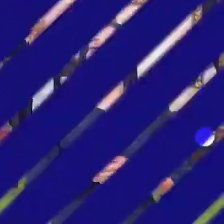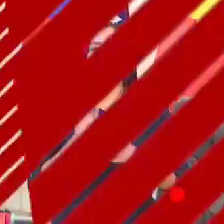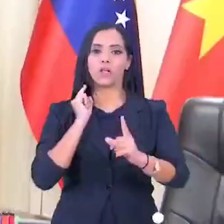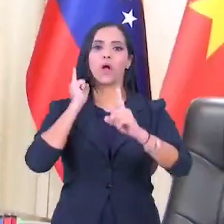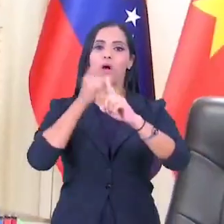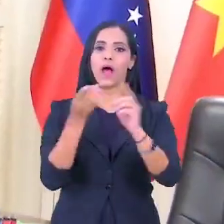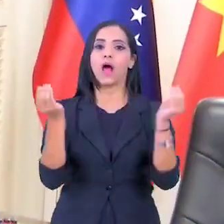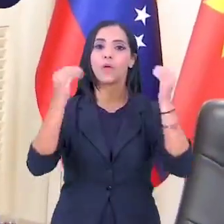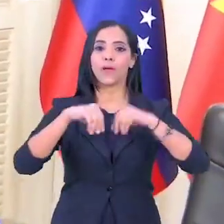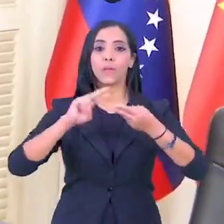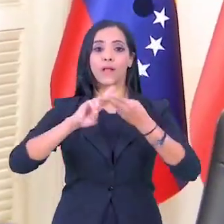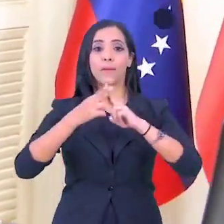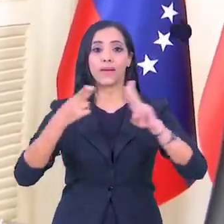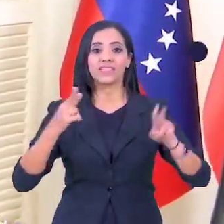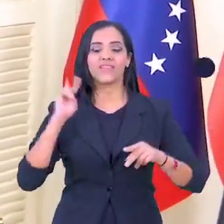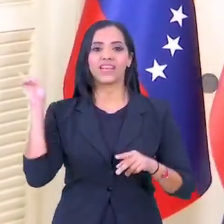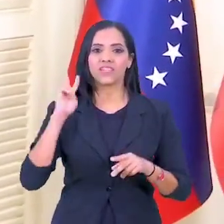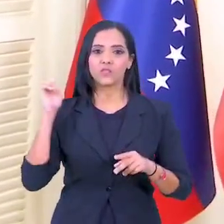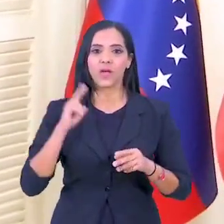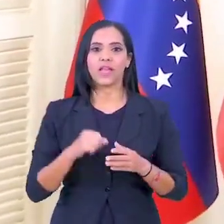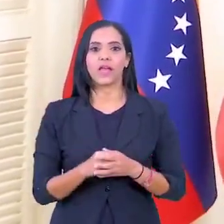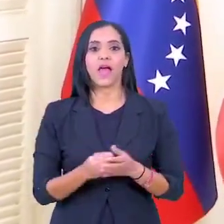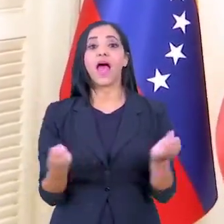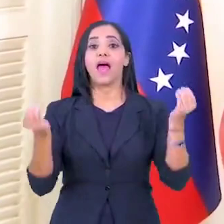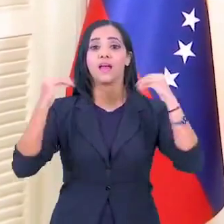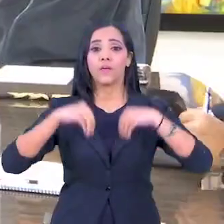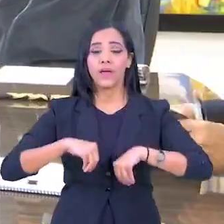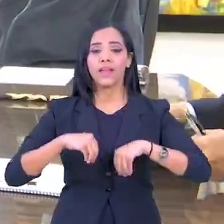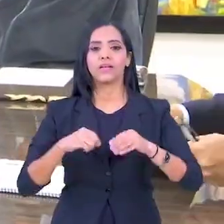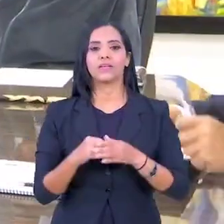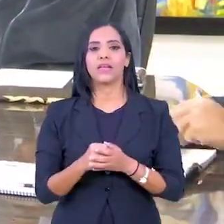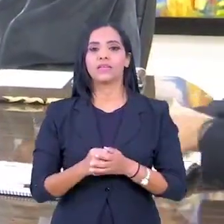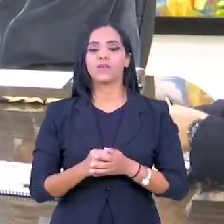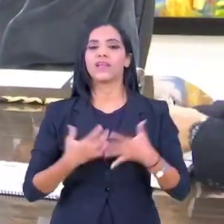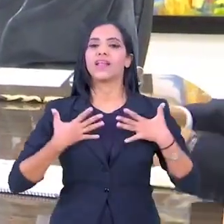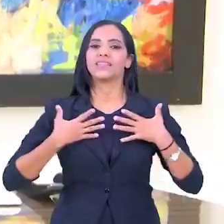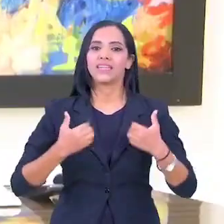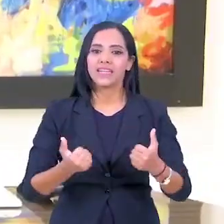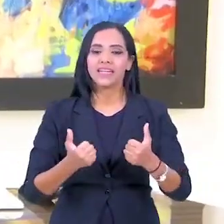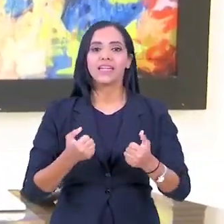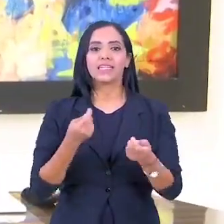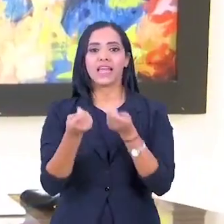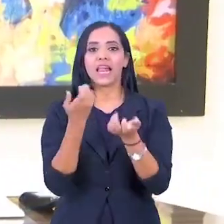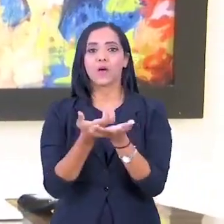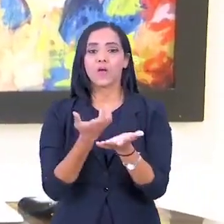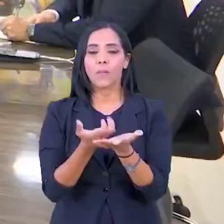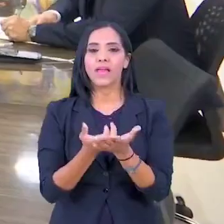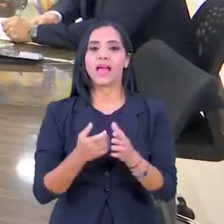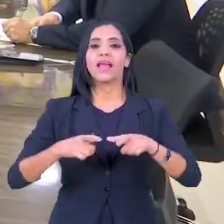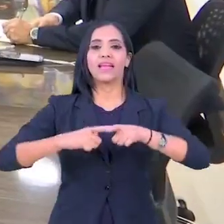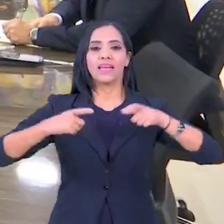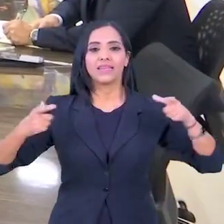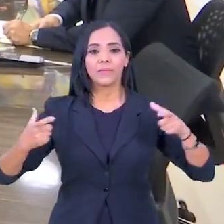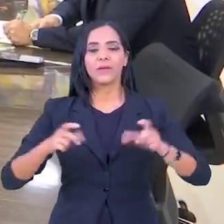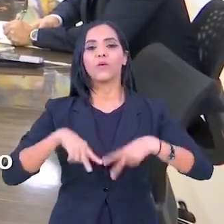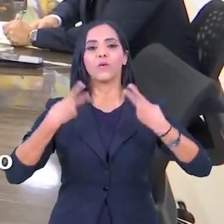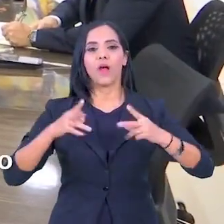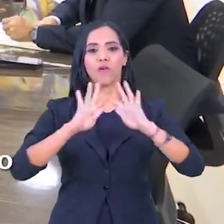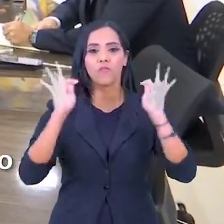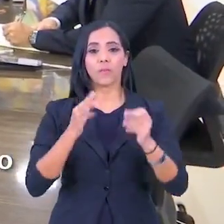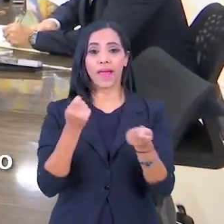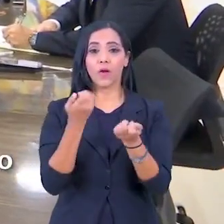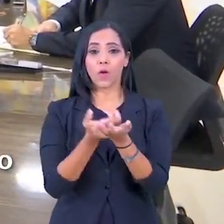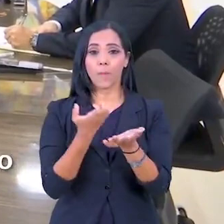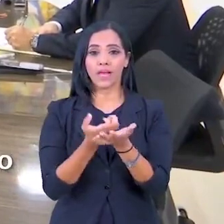conversando, llegando a grandes consensos sobre la paz de Venezuela, a grandes consensos sobre la recuperación de la economía,